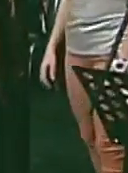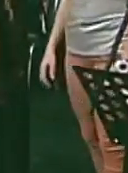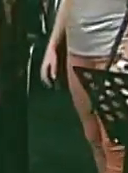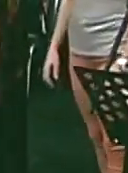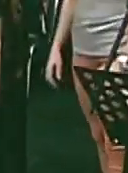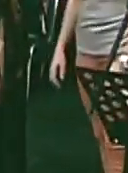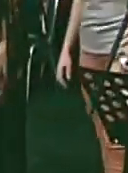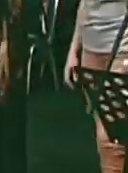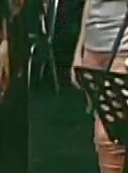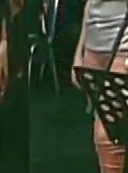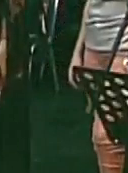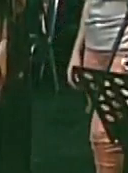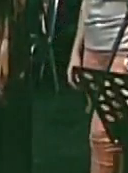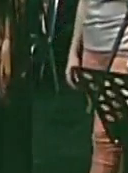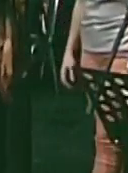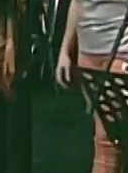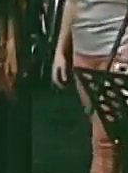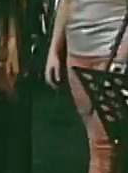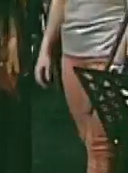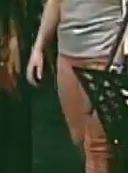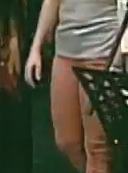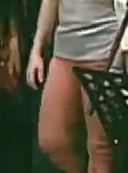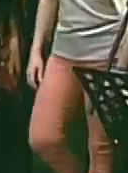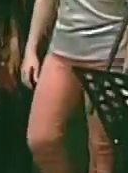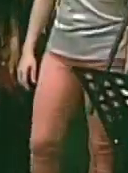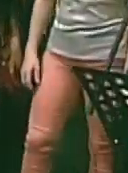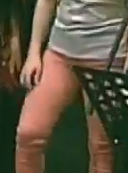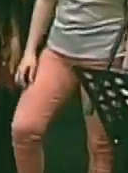haciendo al pueblo.